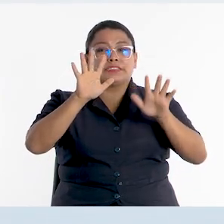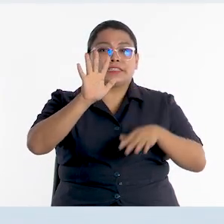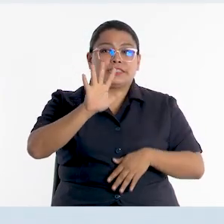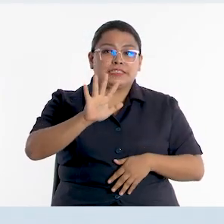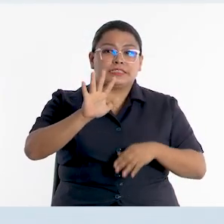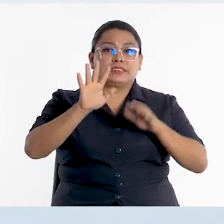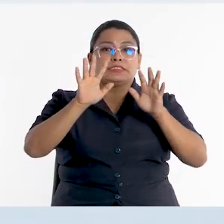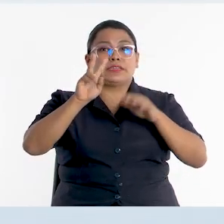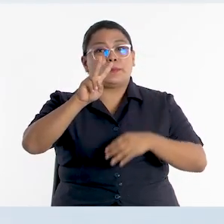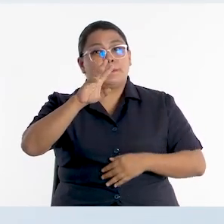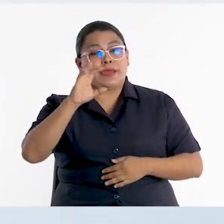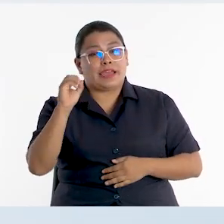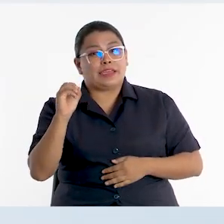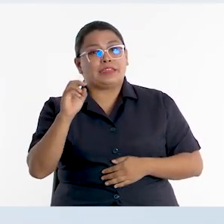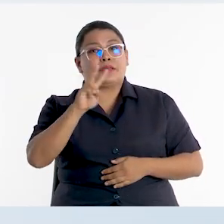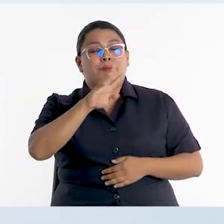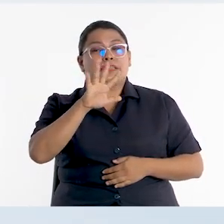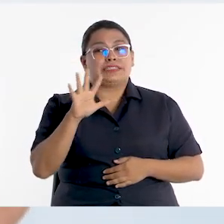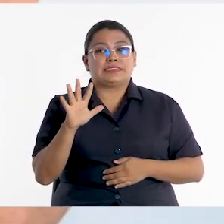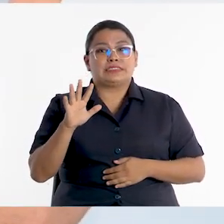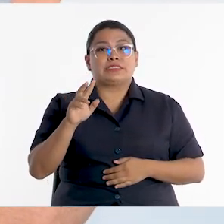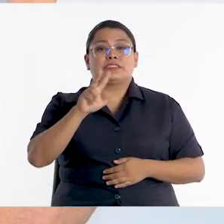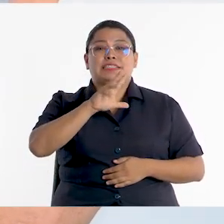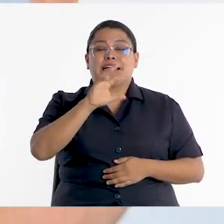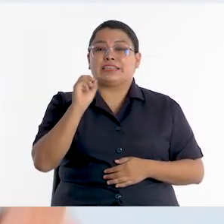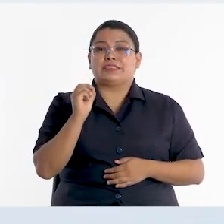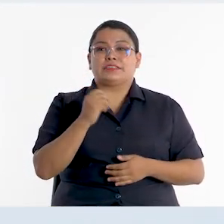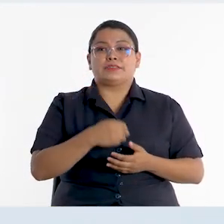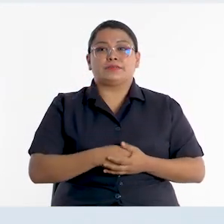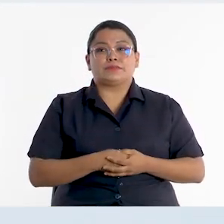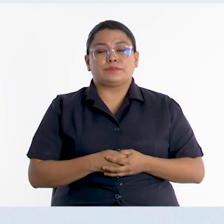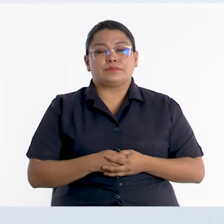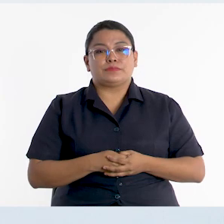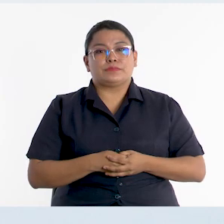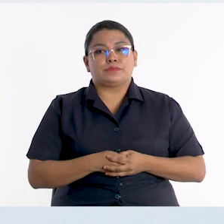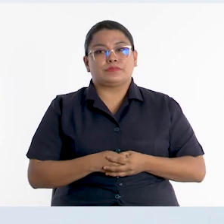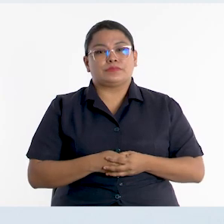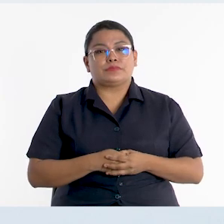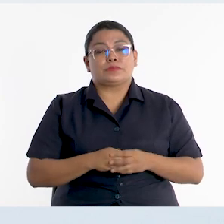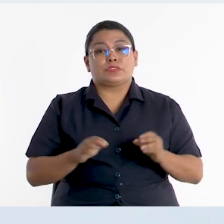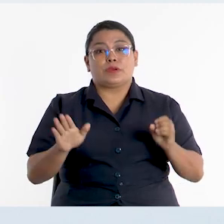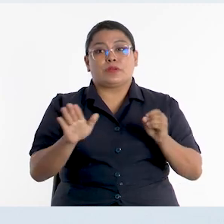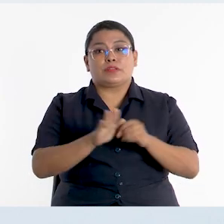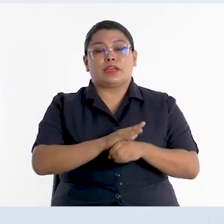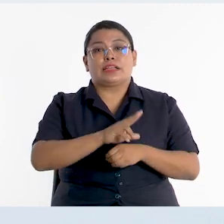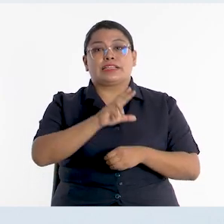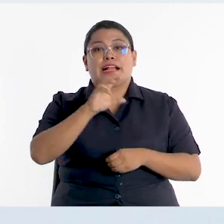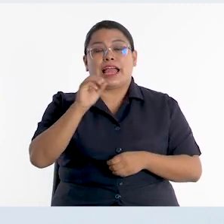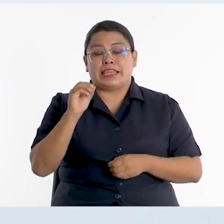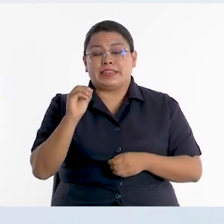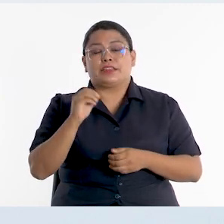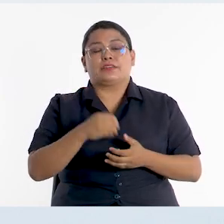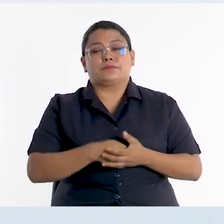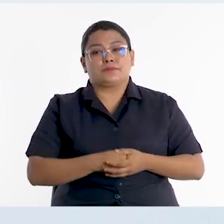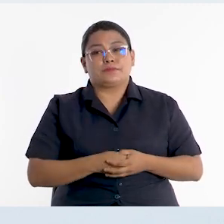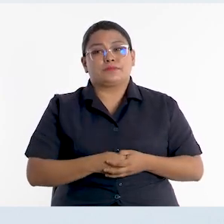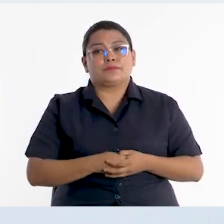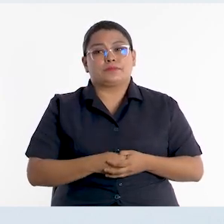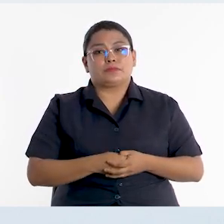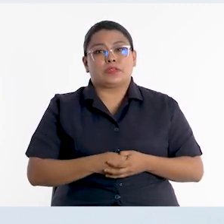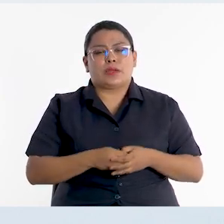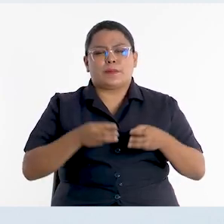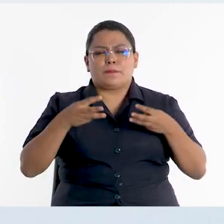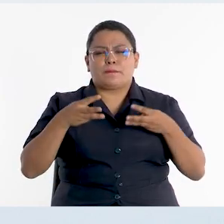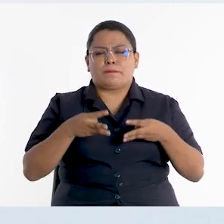15, 20, 25 y 30. En total hay 30 botones.